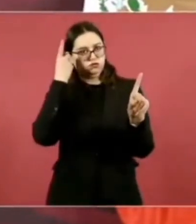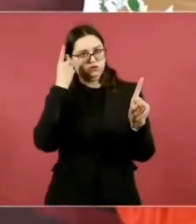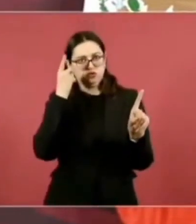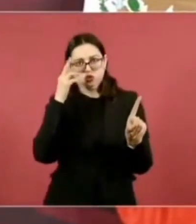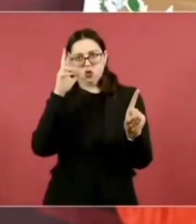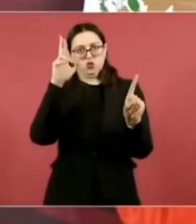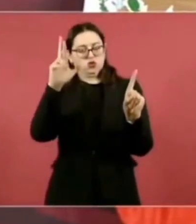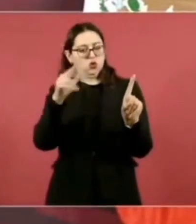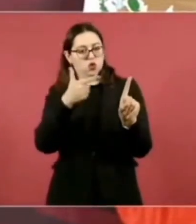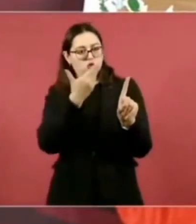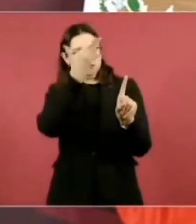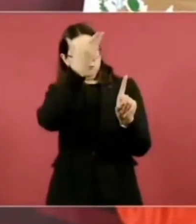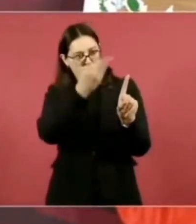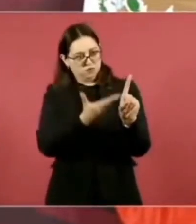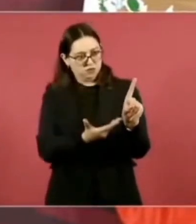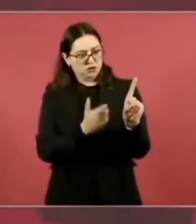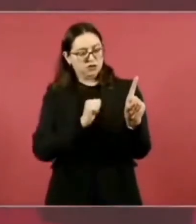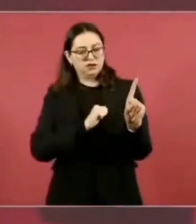a que hagan